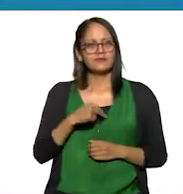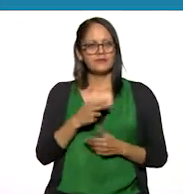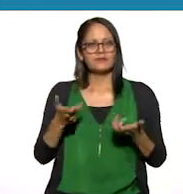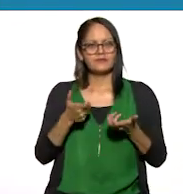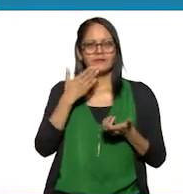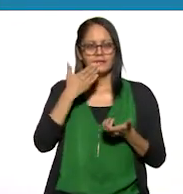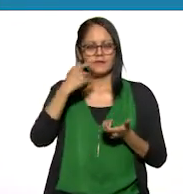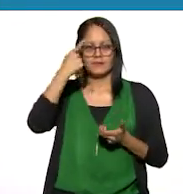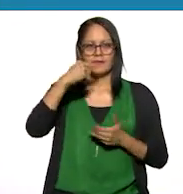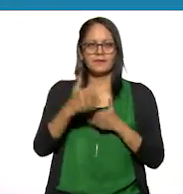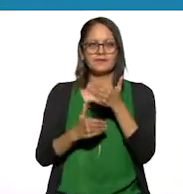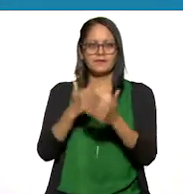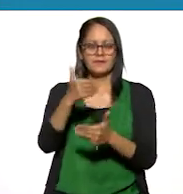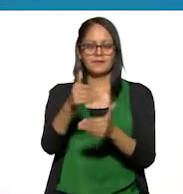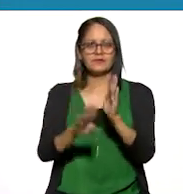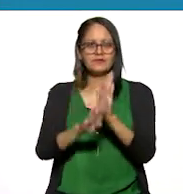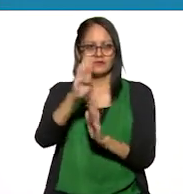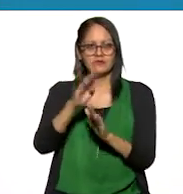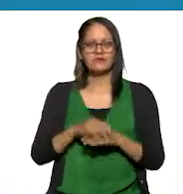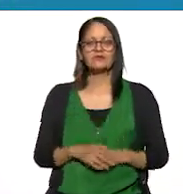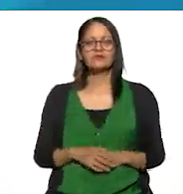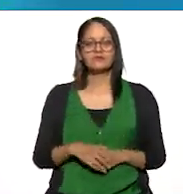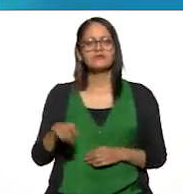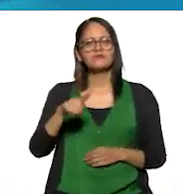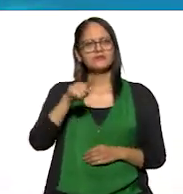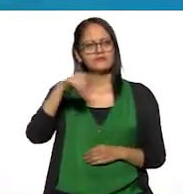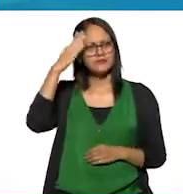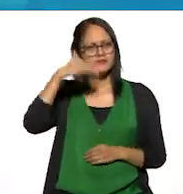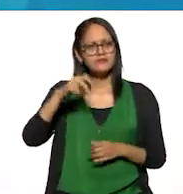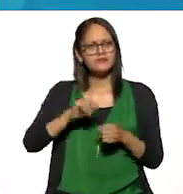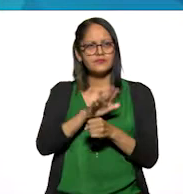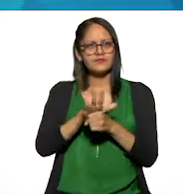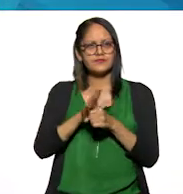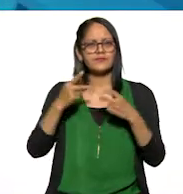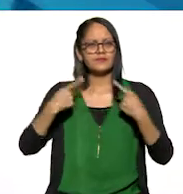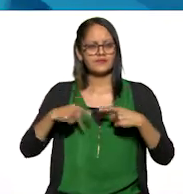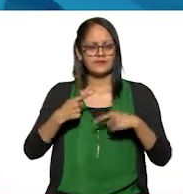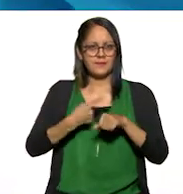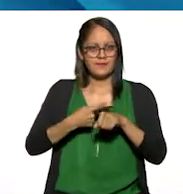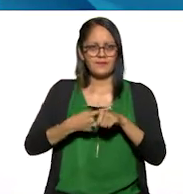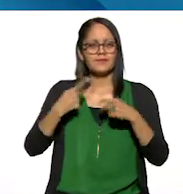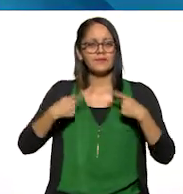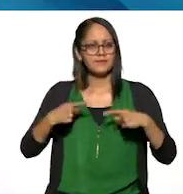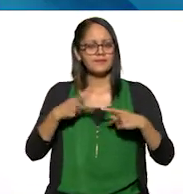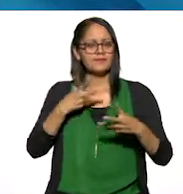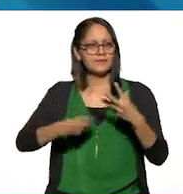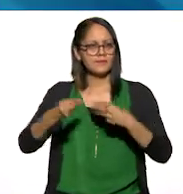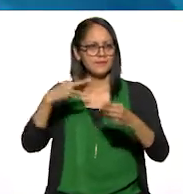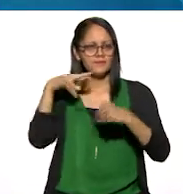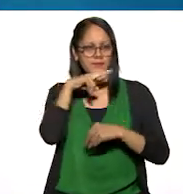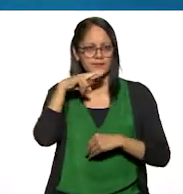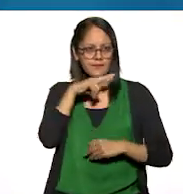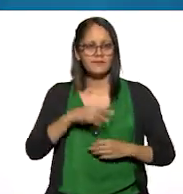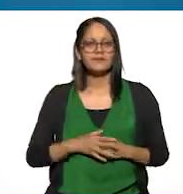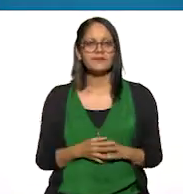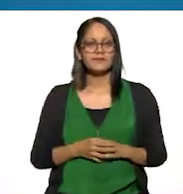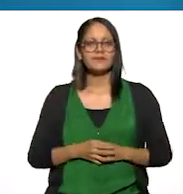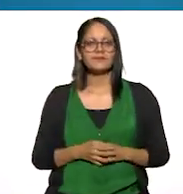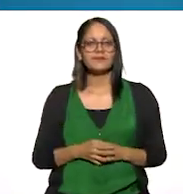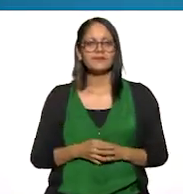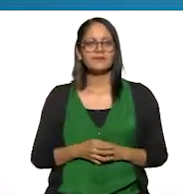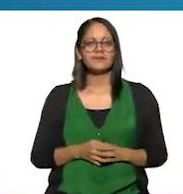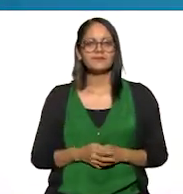Buenas prácticas para seguir adelante. Como todos sabemos, la COVID-19 es una enfermedad que se contagia muy fácilmente entre